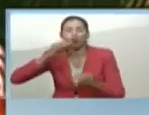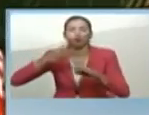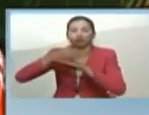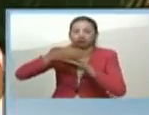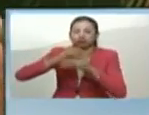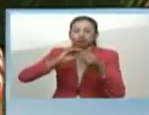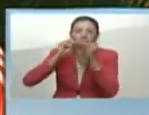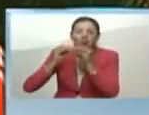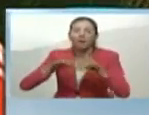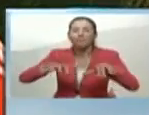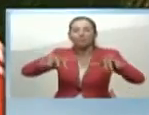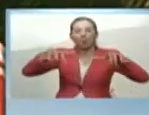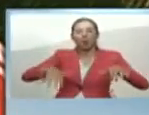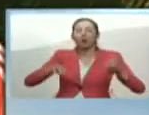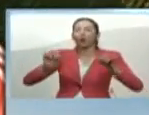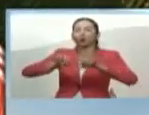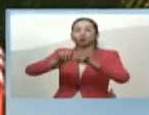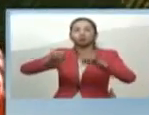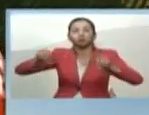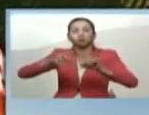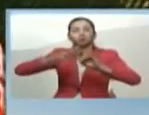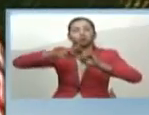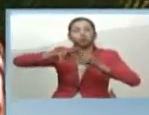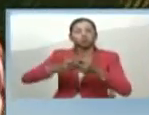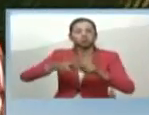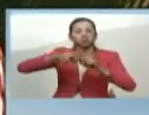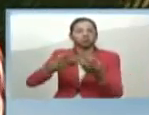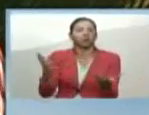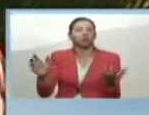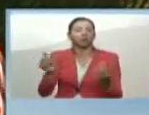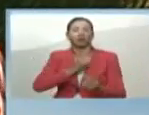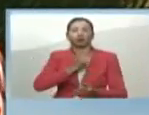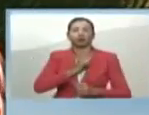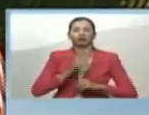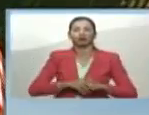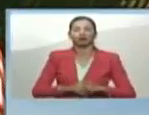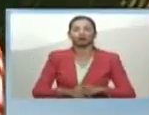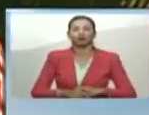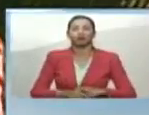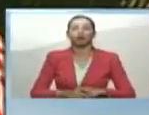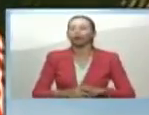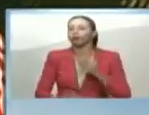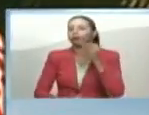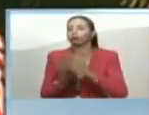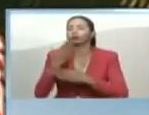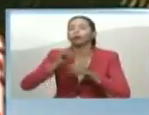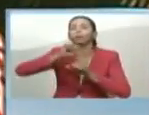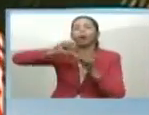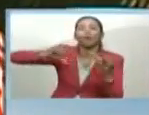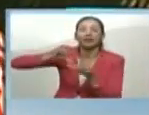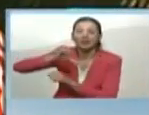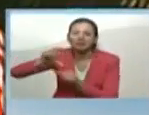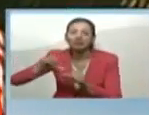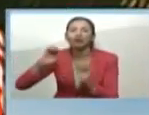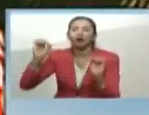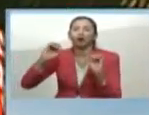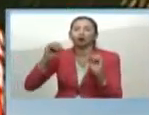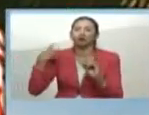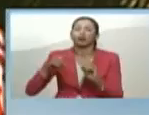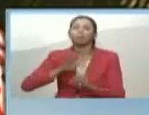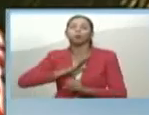y arregle o a plomero o mil cosas o tenga una cooperativa productiva o una pequeña industria o se